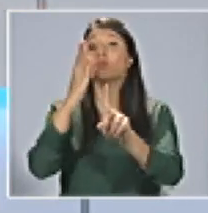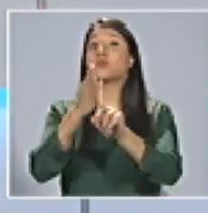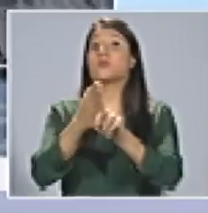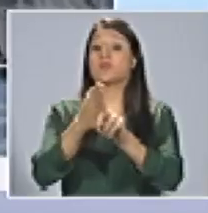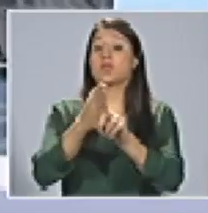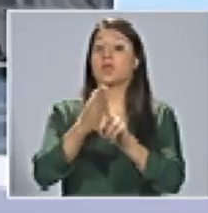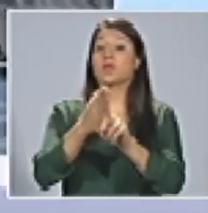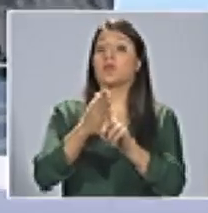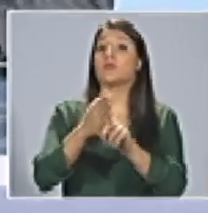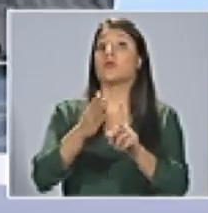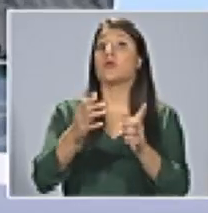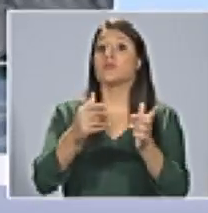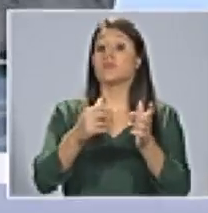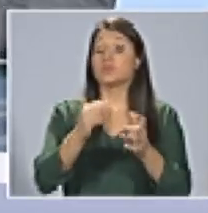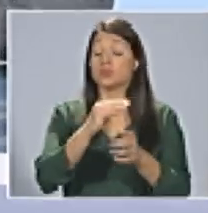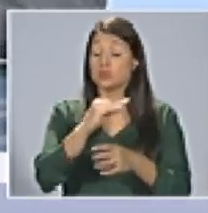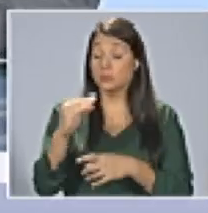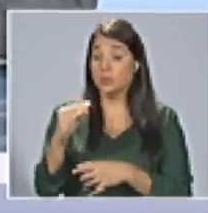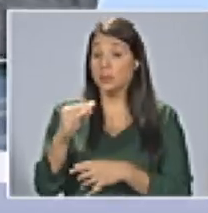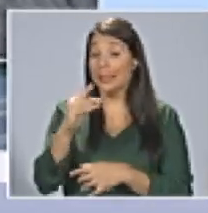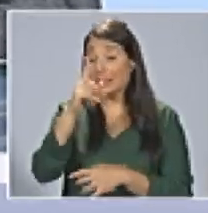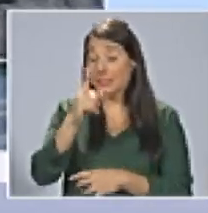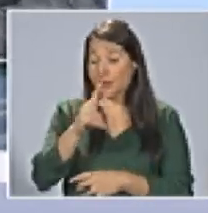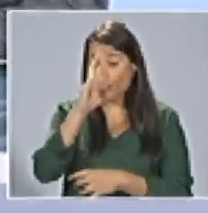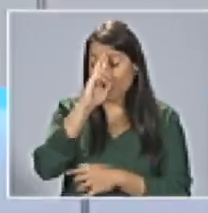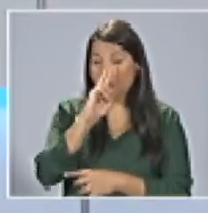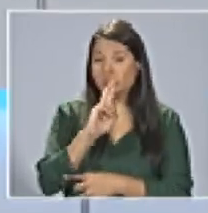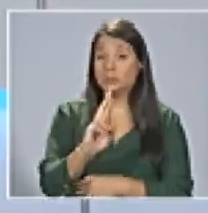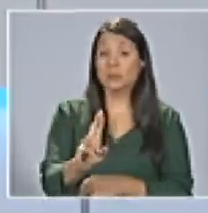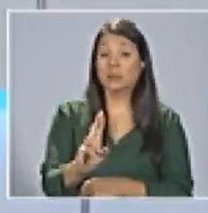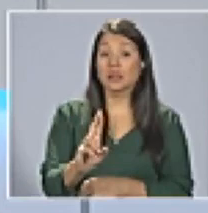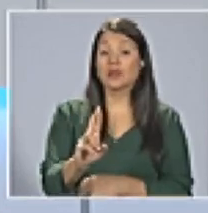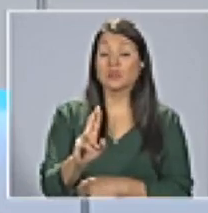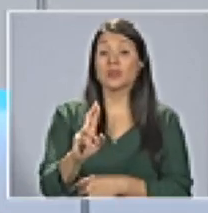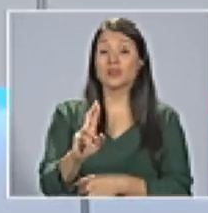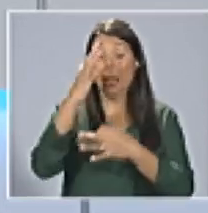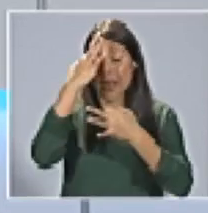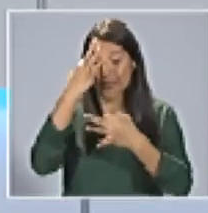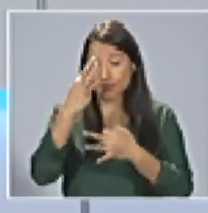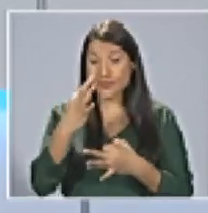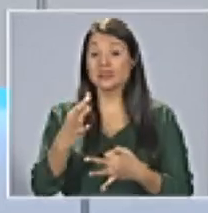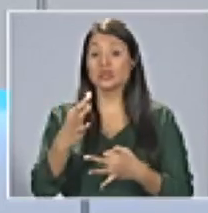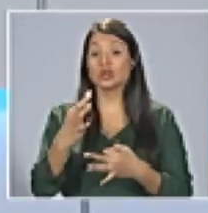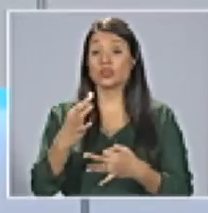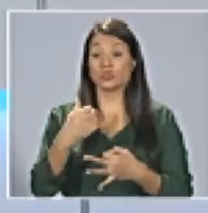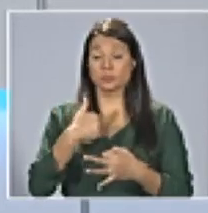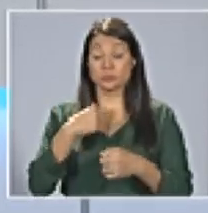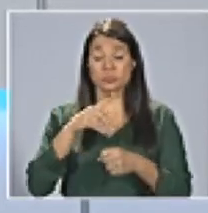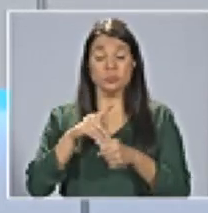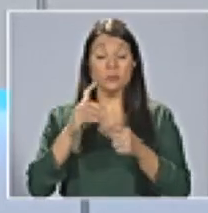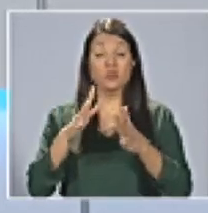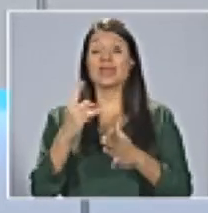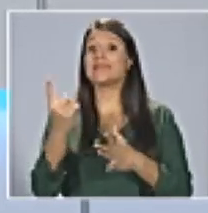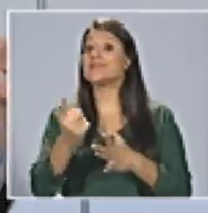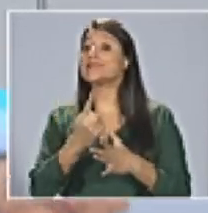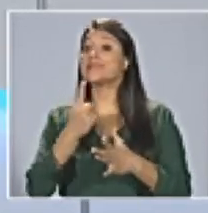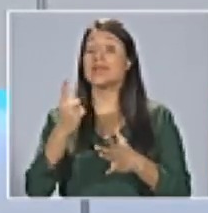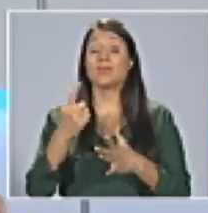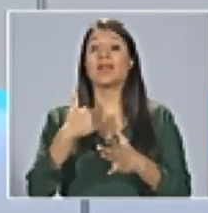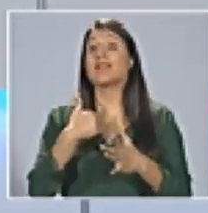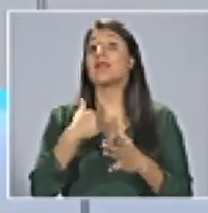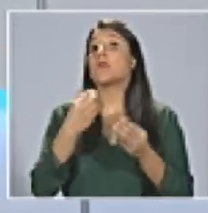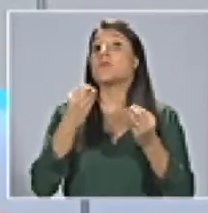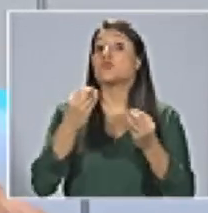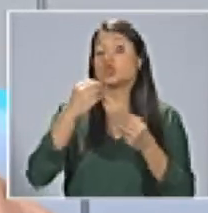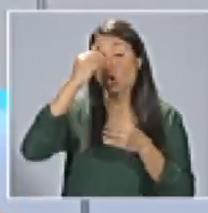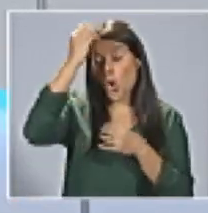puede, la elección de magistrados. Y aquí hay que respetar que la decisión de los diputados siempre va a tener una carga subjetiva, y no puede ser de